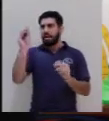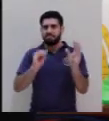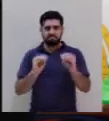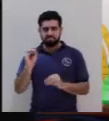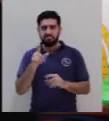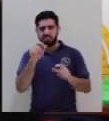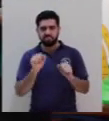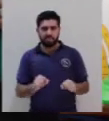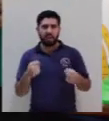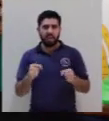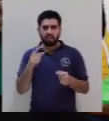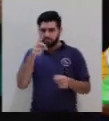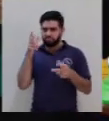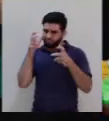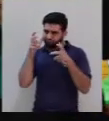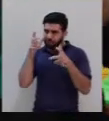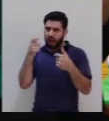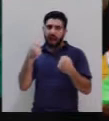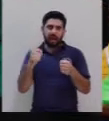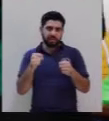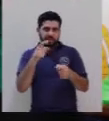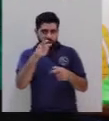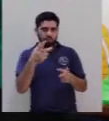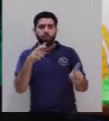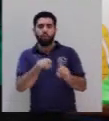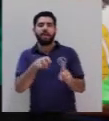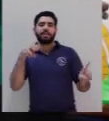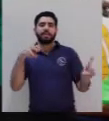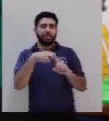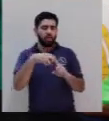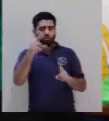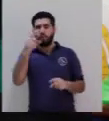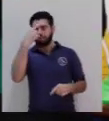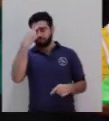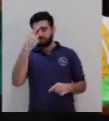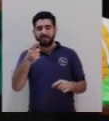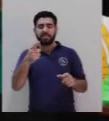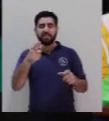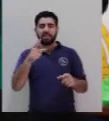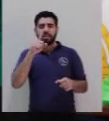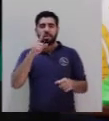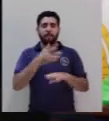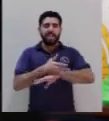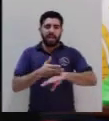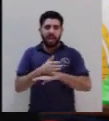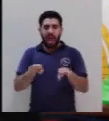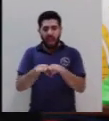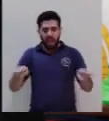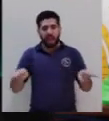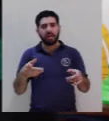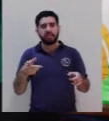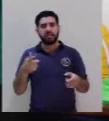Sí, ese objeto que se puede adaptar pues puede ser, como les había dicho, una tabla para que ustedes rayen con un